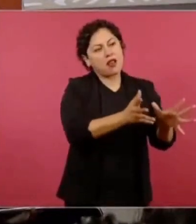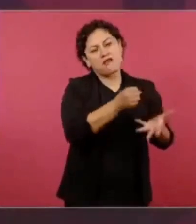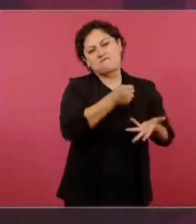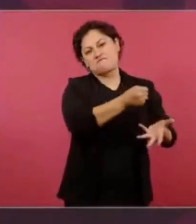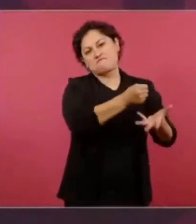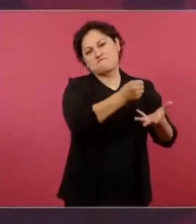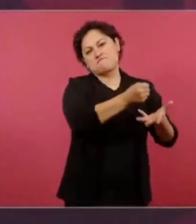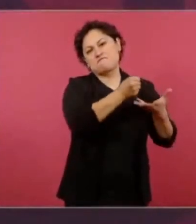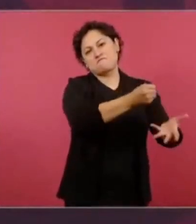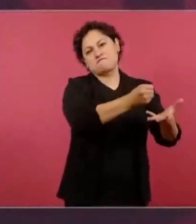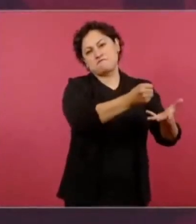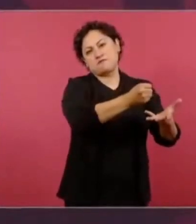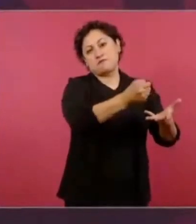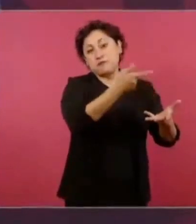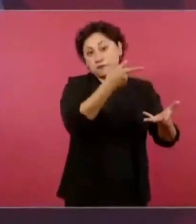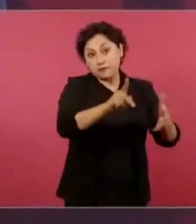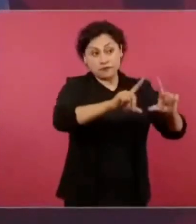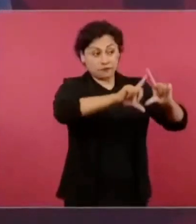el centro